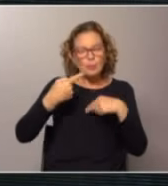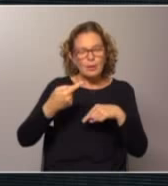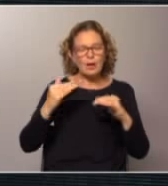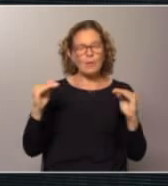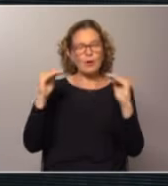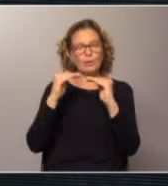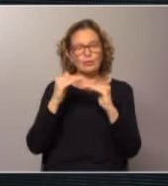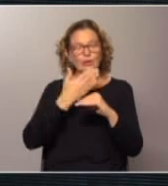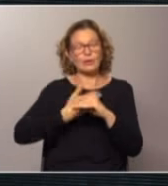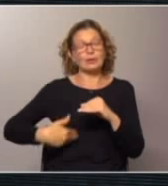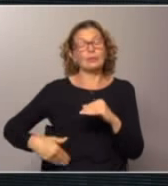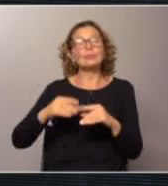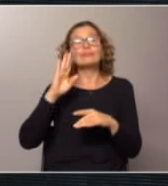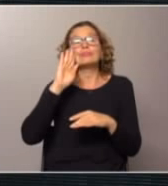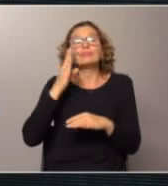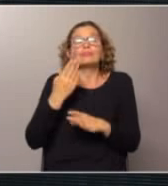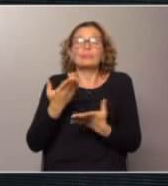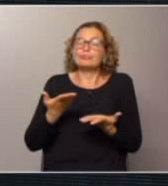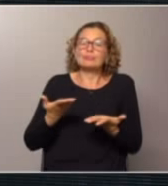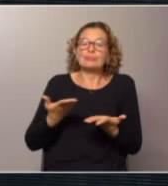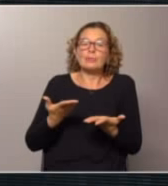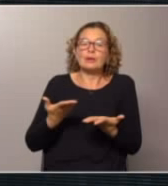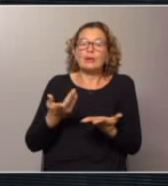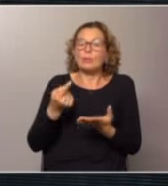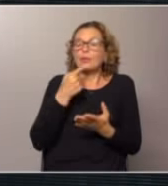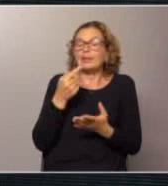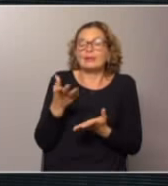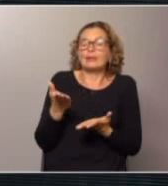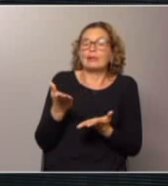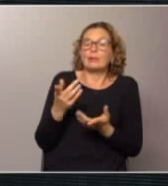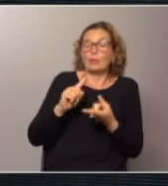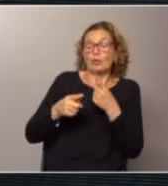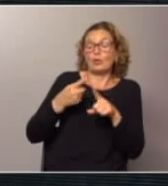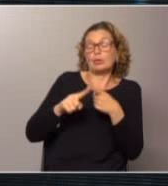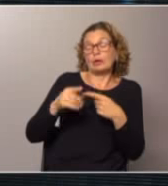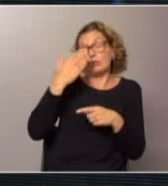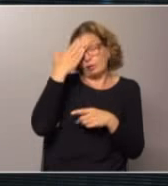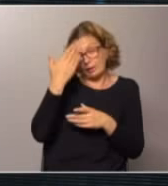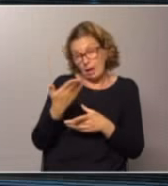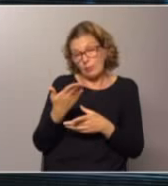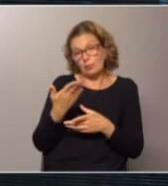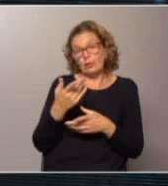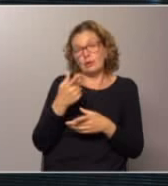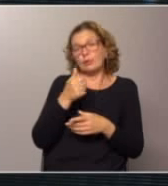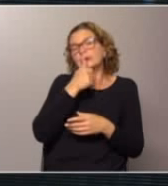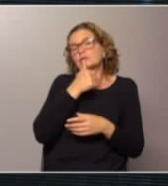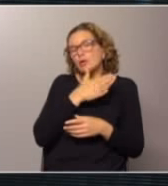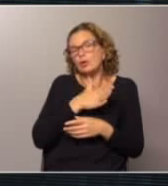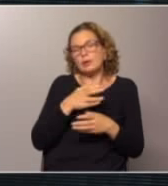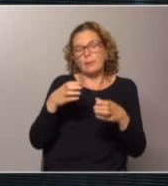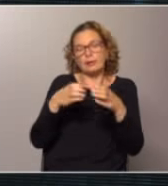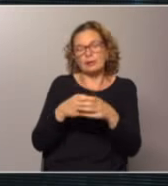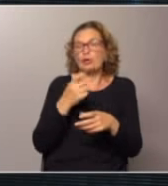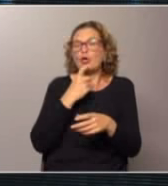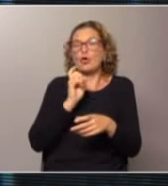no se me parece que hay que es como tú decís lo está discutiendo el frente amplio es una discusión histórica en el partido colorado